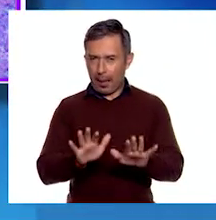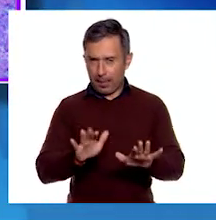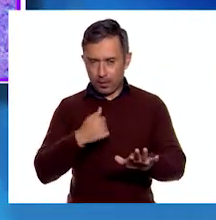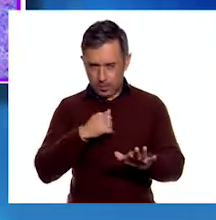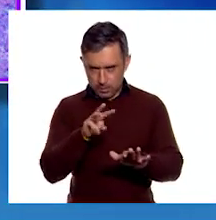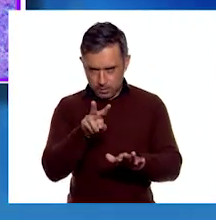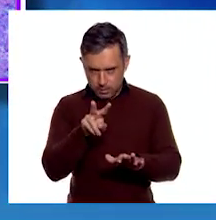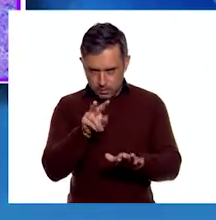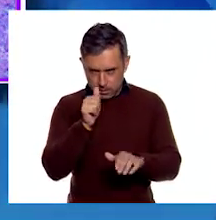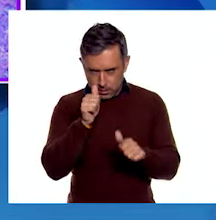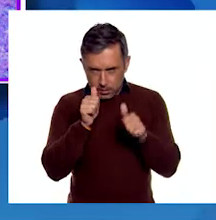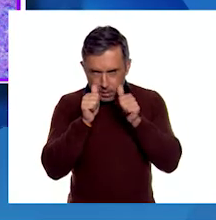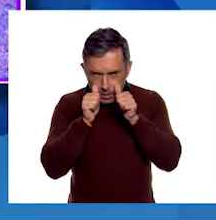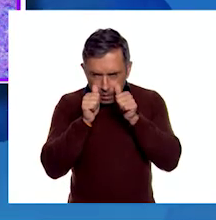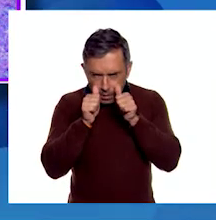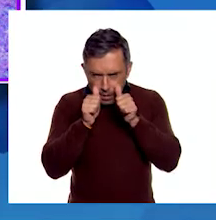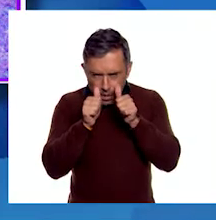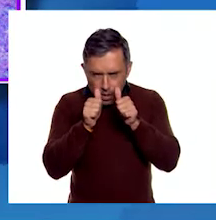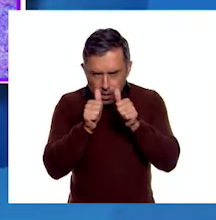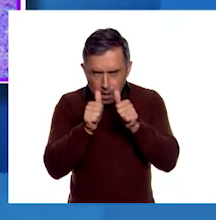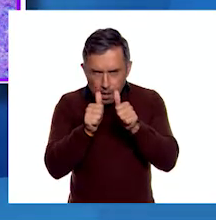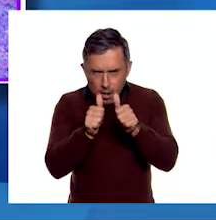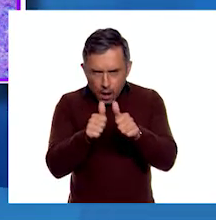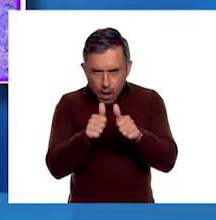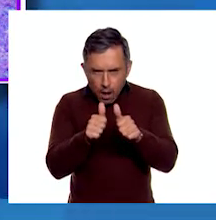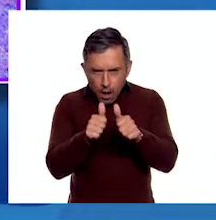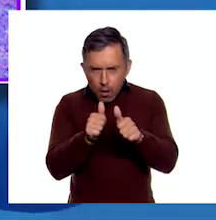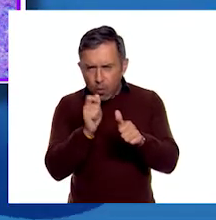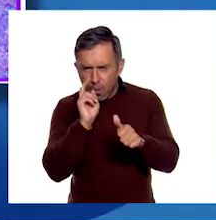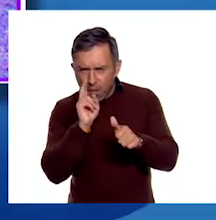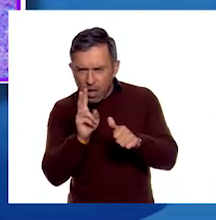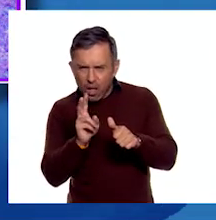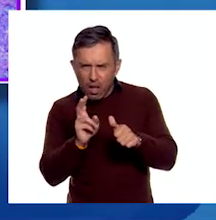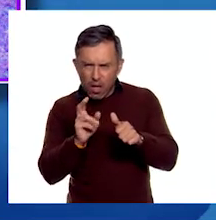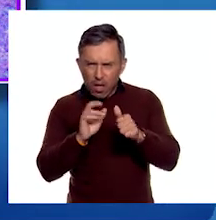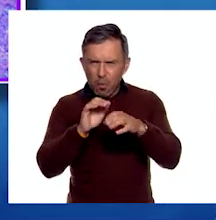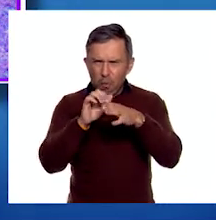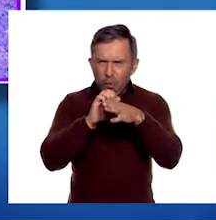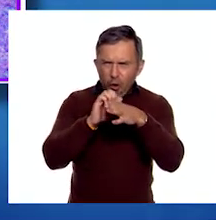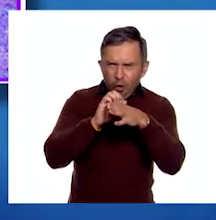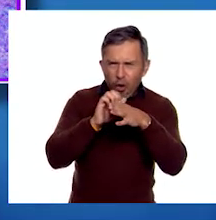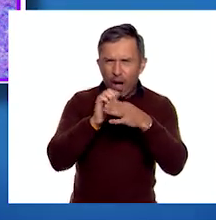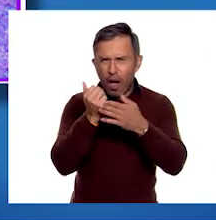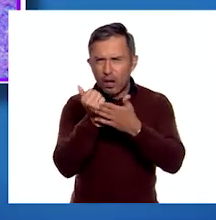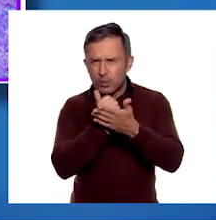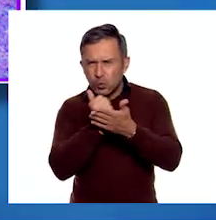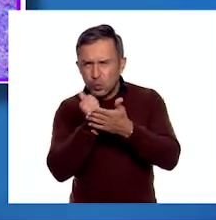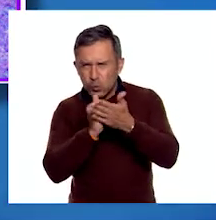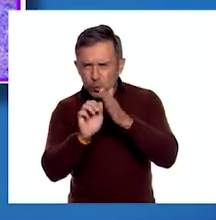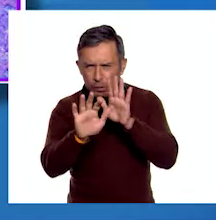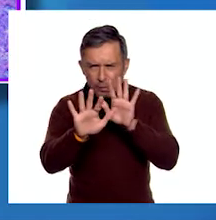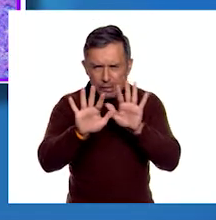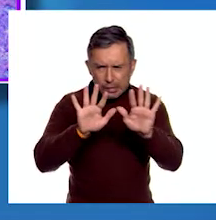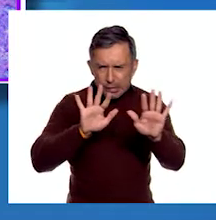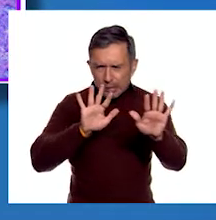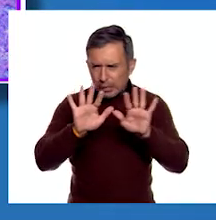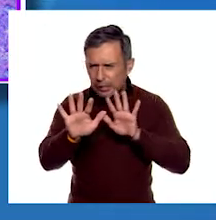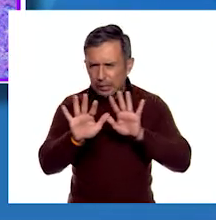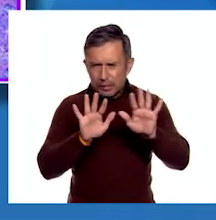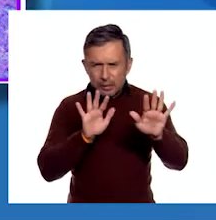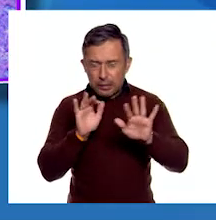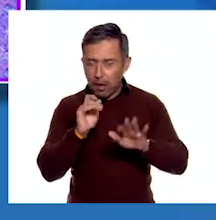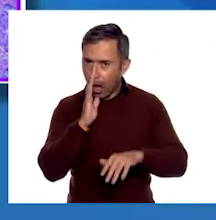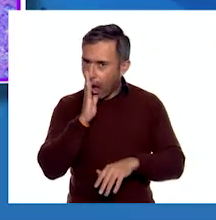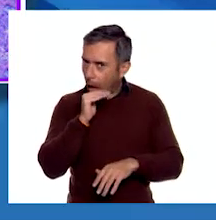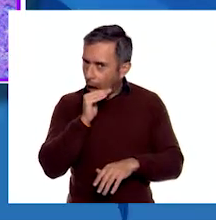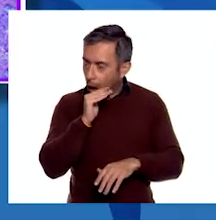entrar. ¿Logras ver algo, niños y niñas? Ven mucho azul, muchos morados. Muy bien. A ver, Eric. No alcanzo, no.